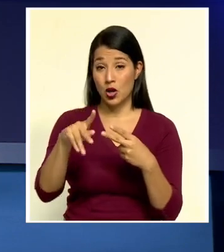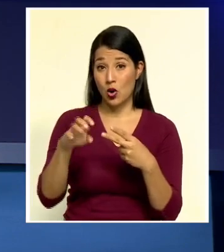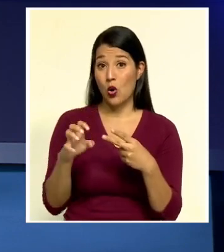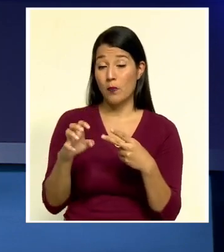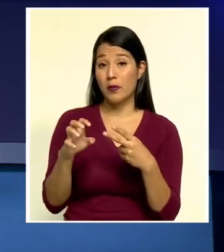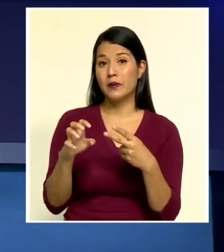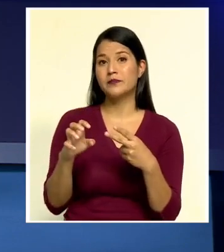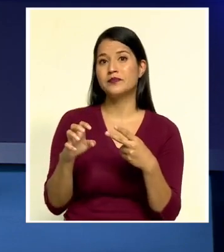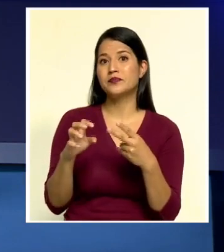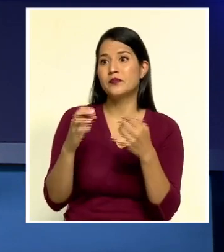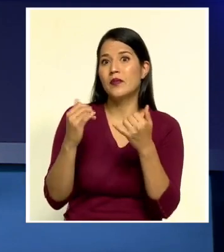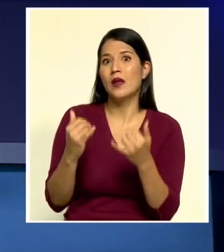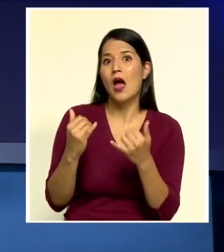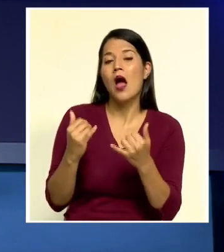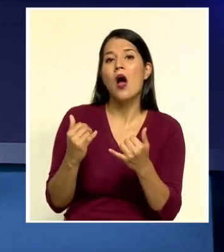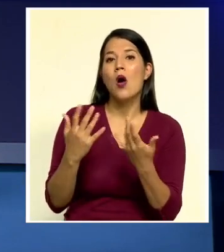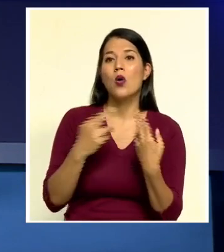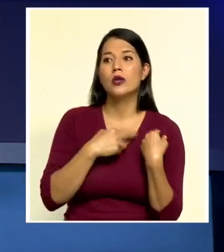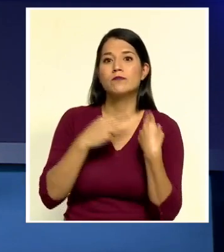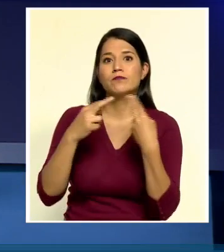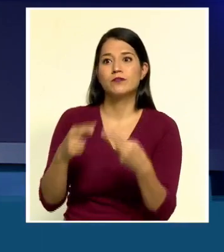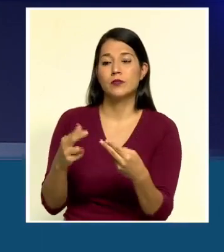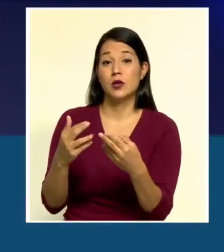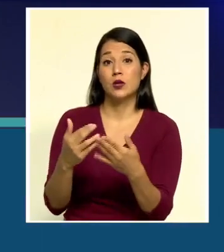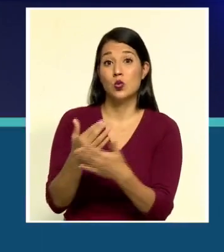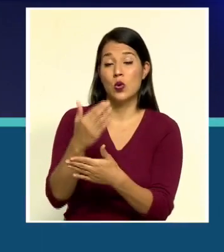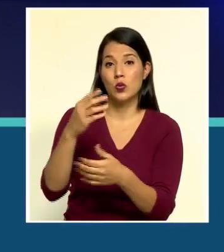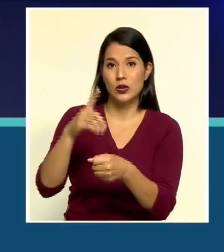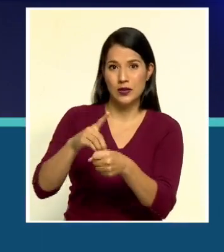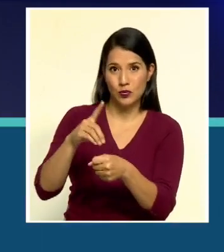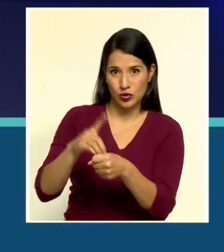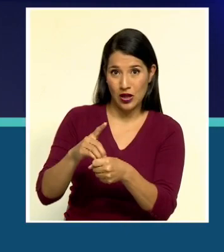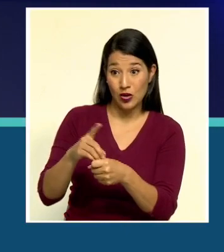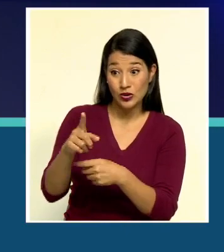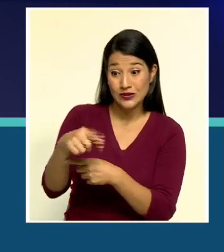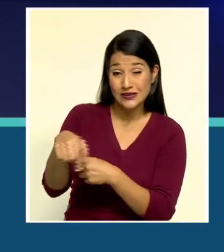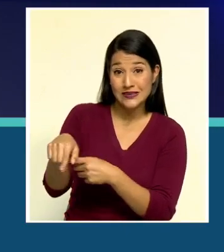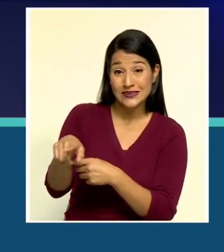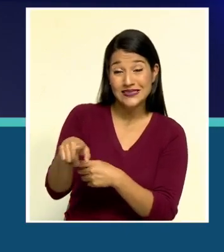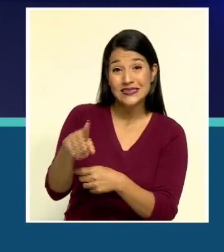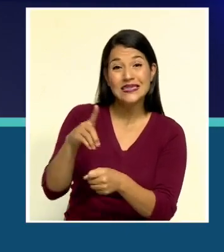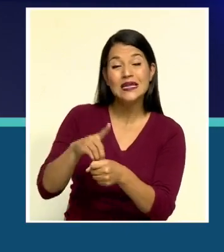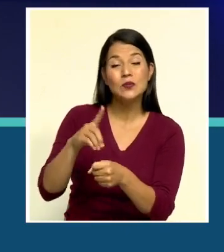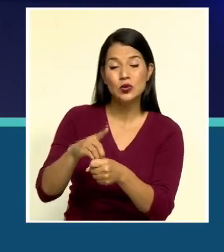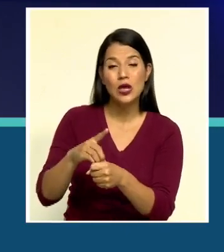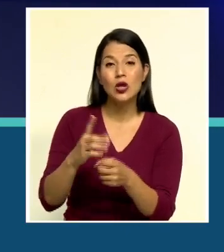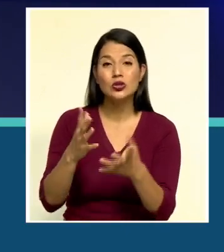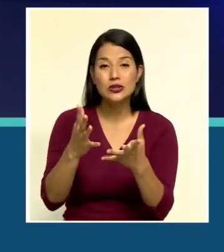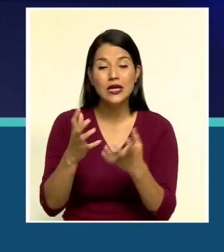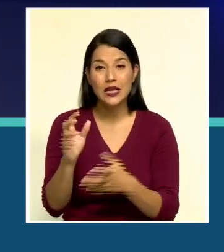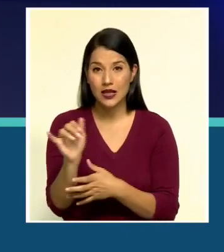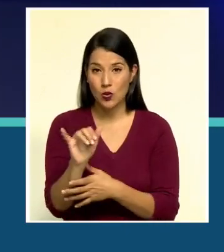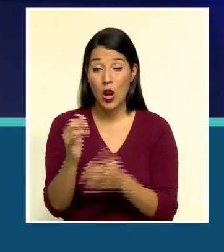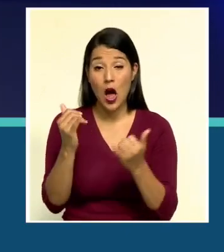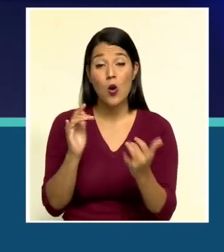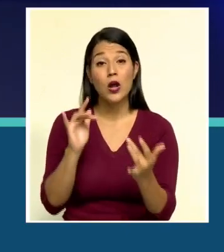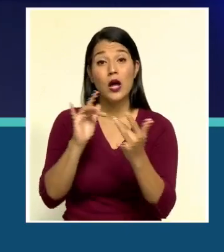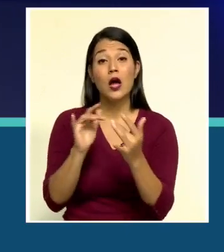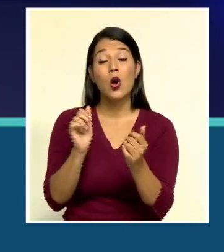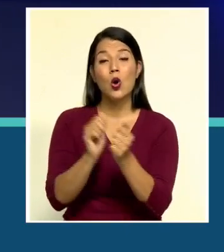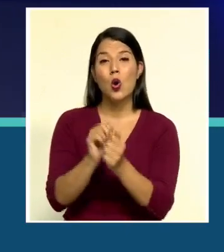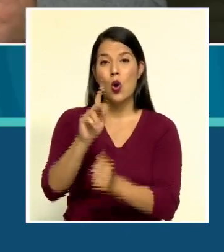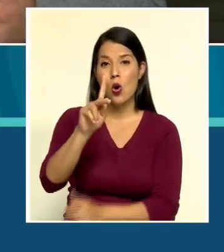quienes abogan por esa reestructuración, pero como parte de una reforma de todo el Estado. Vamos con Kenneth Meléndez, que nos